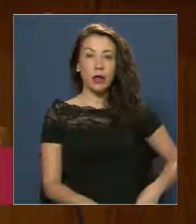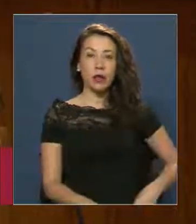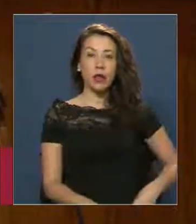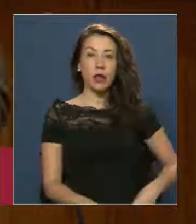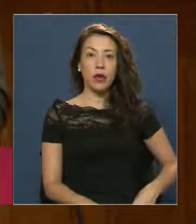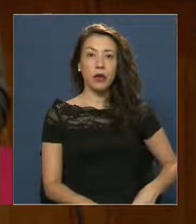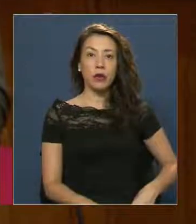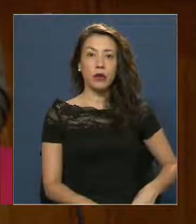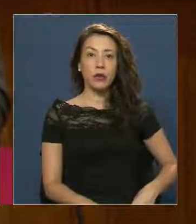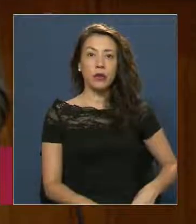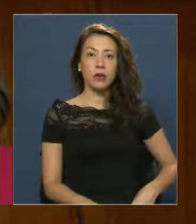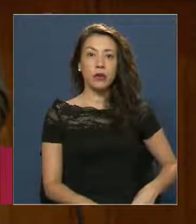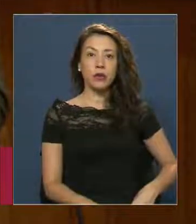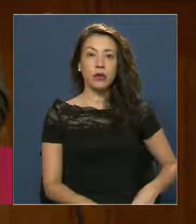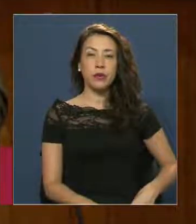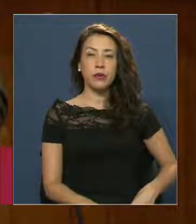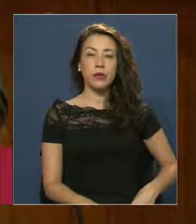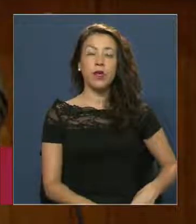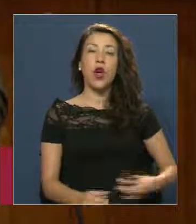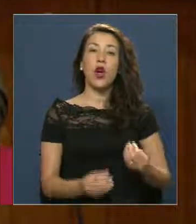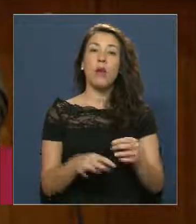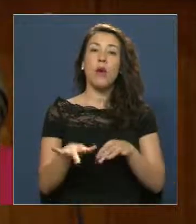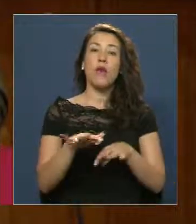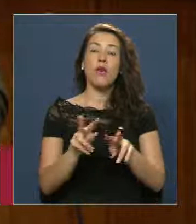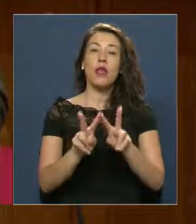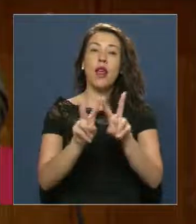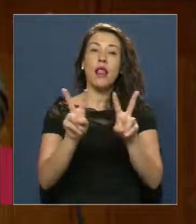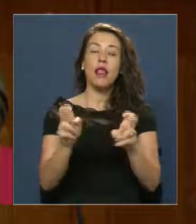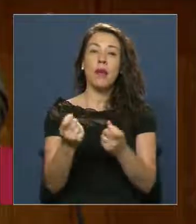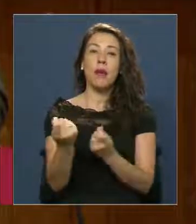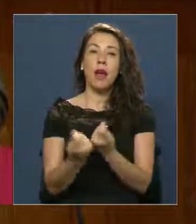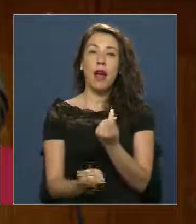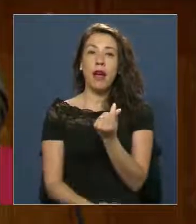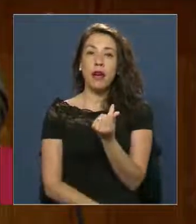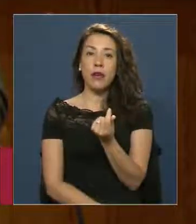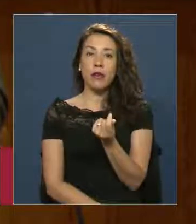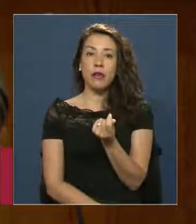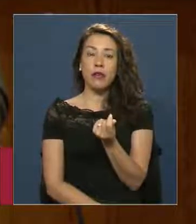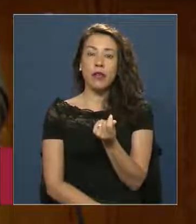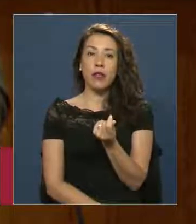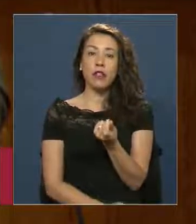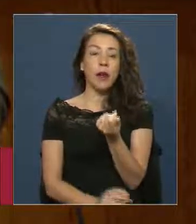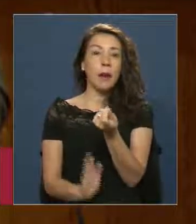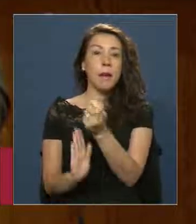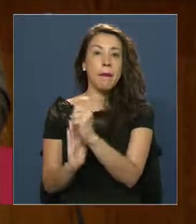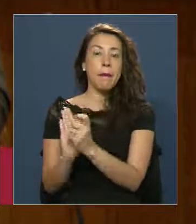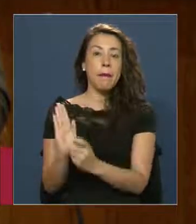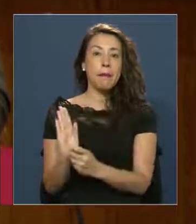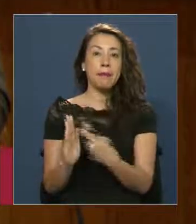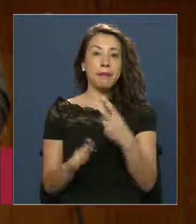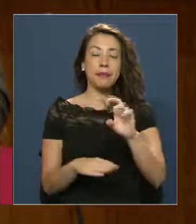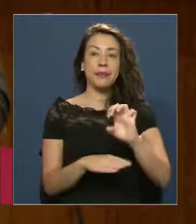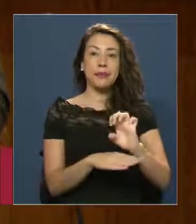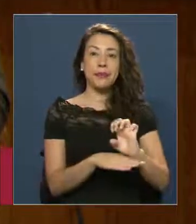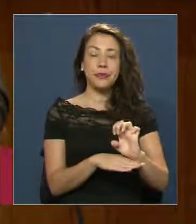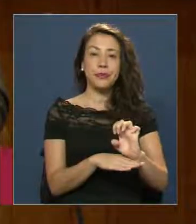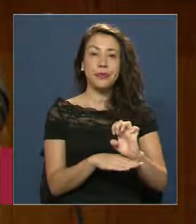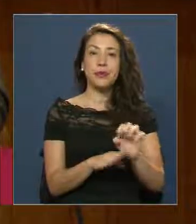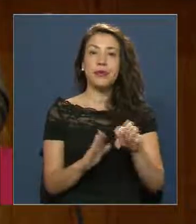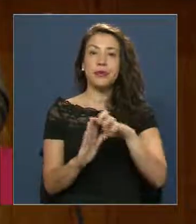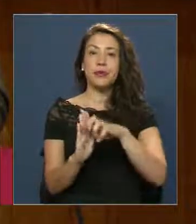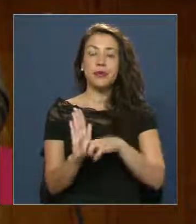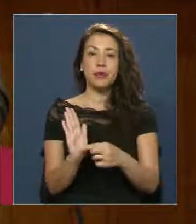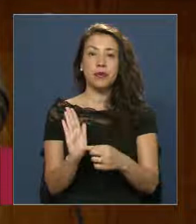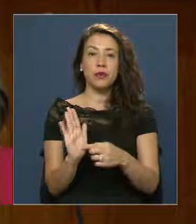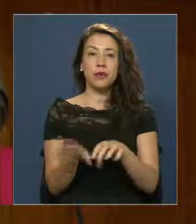que respecta a la incidencia en materia financiera o presupuestaria del Estado, el proyecto